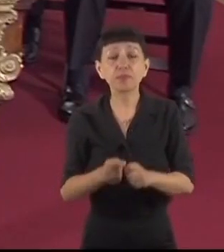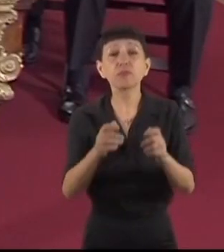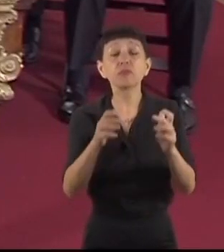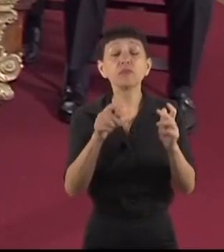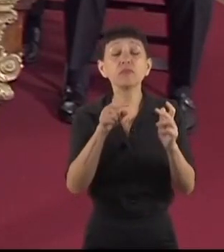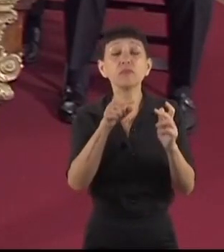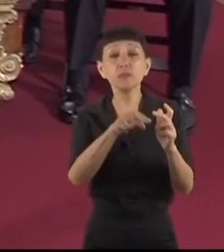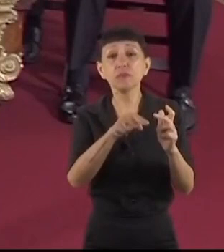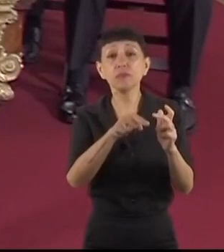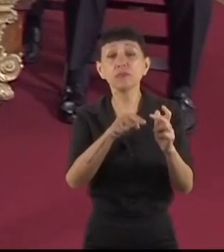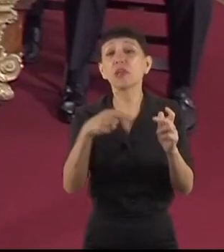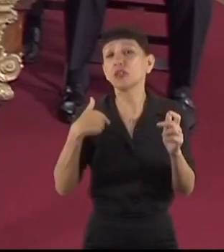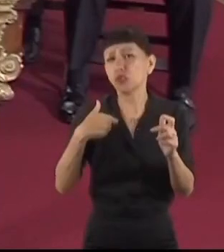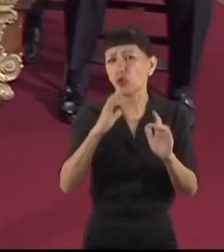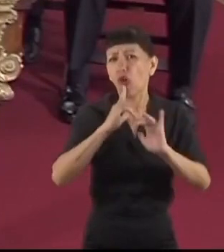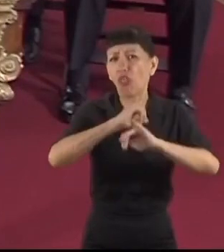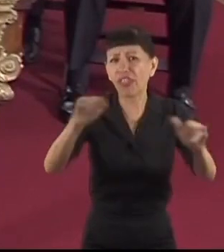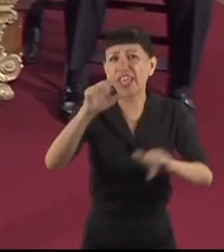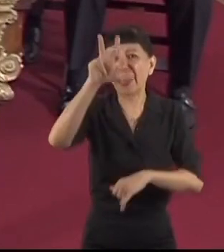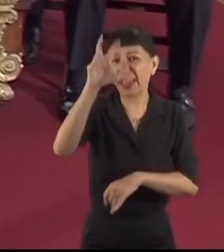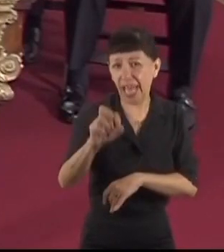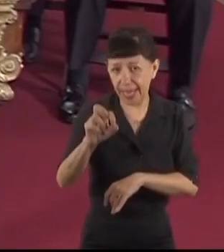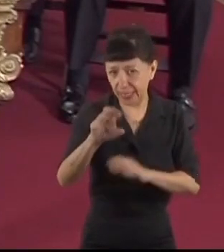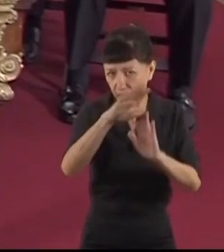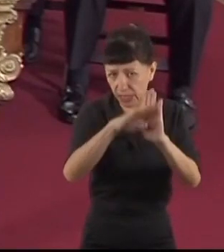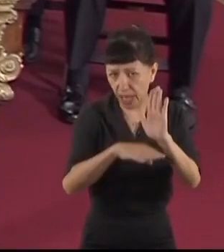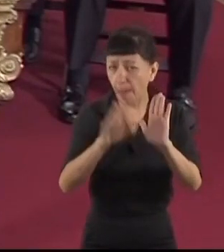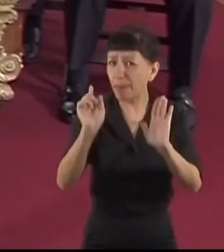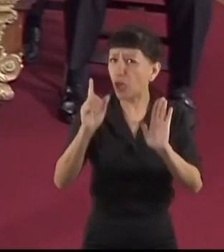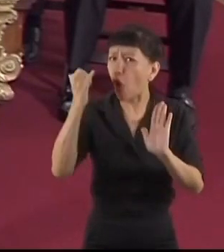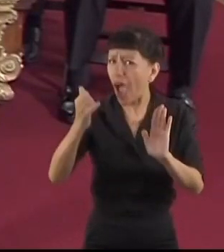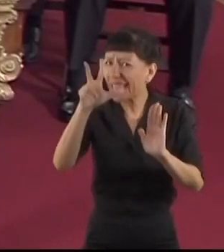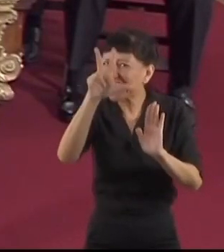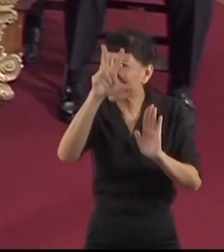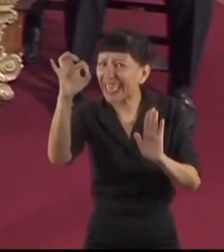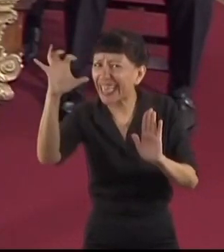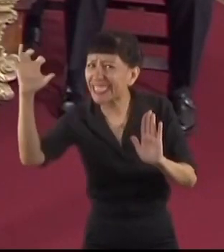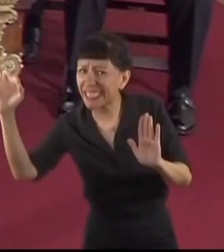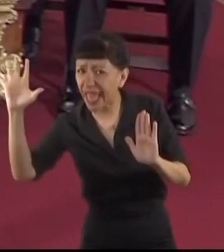30 de las más de 300 incluidas son algunas de las reformas que están contempladas en el